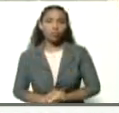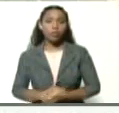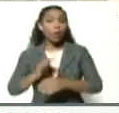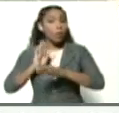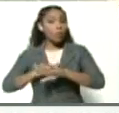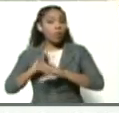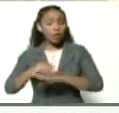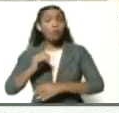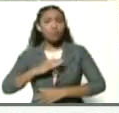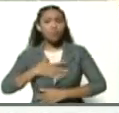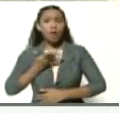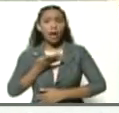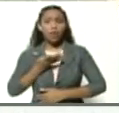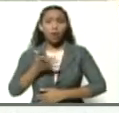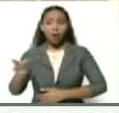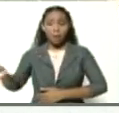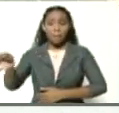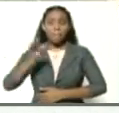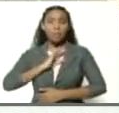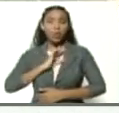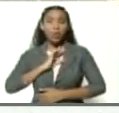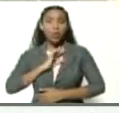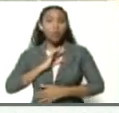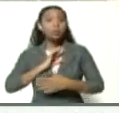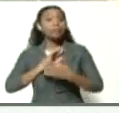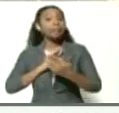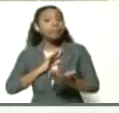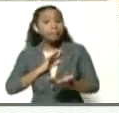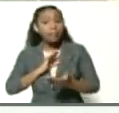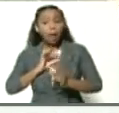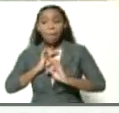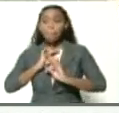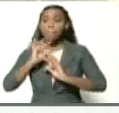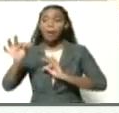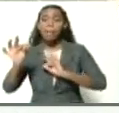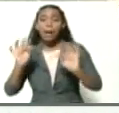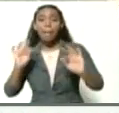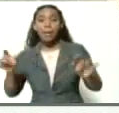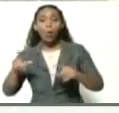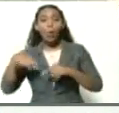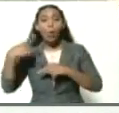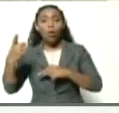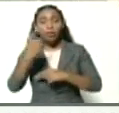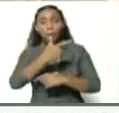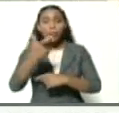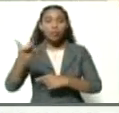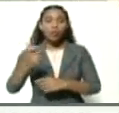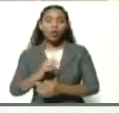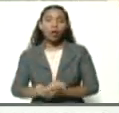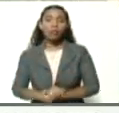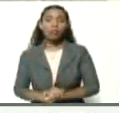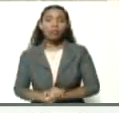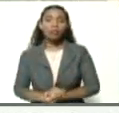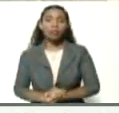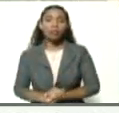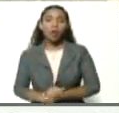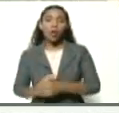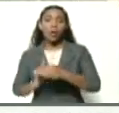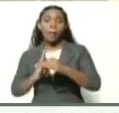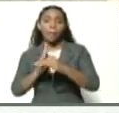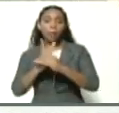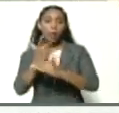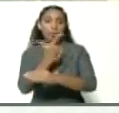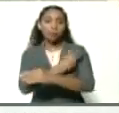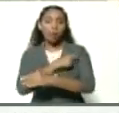Porque pudiera contagiarme y contagiar a otras personas. Lo que impide la vacuna